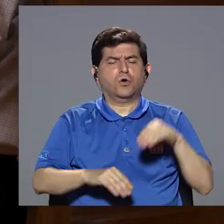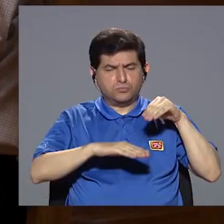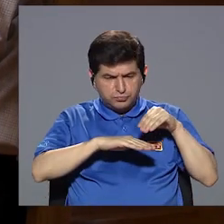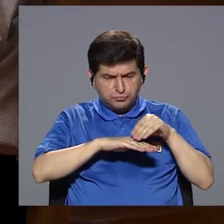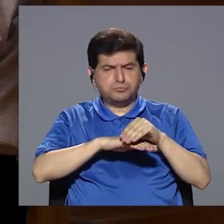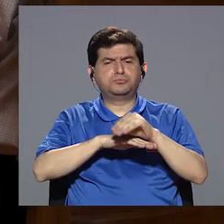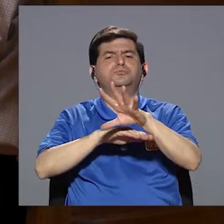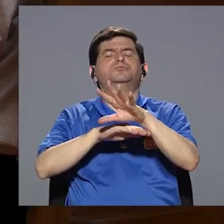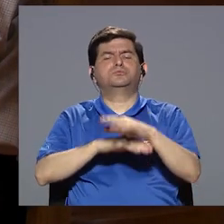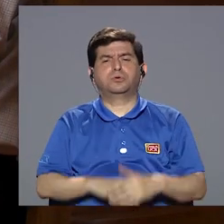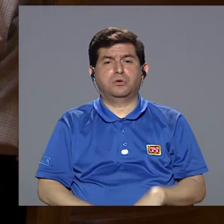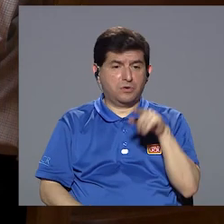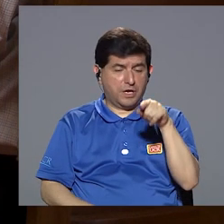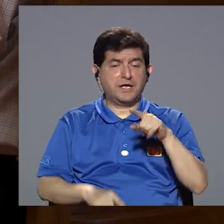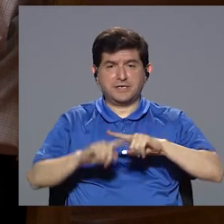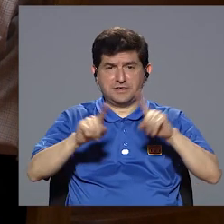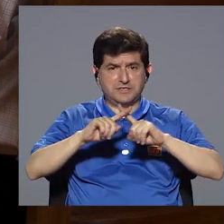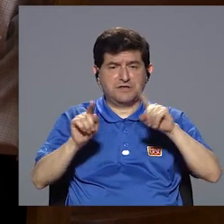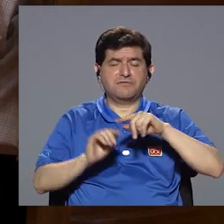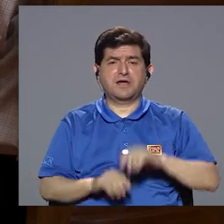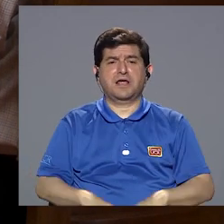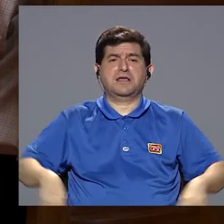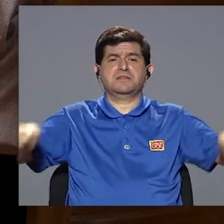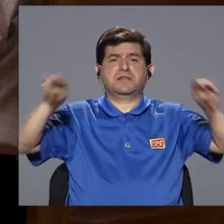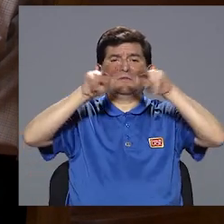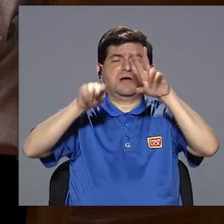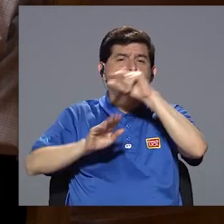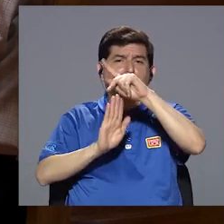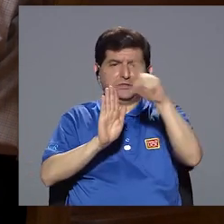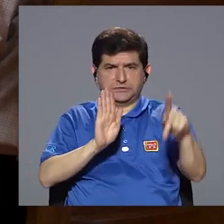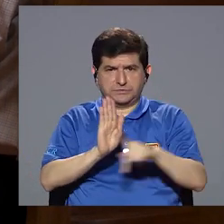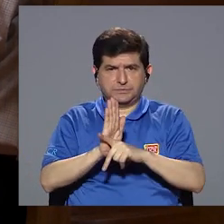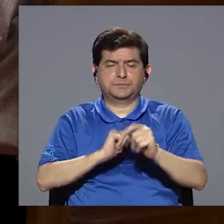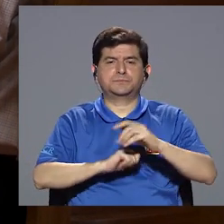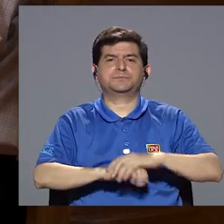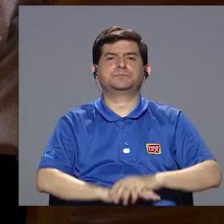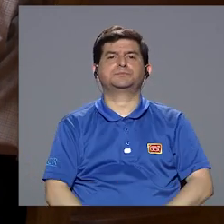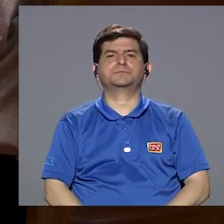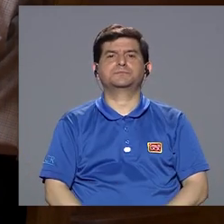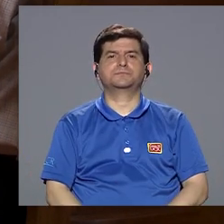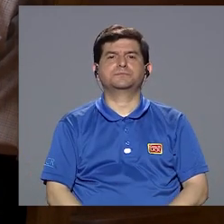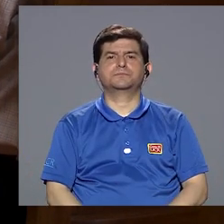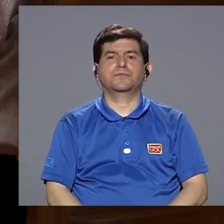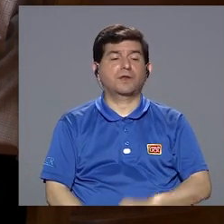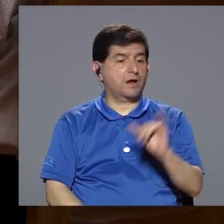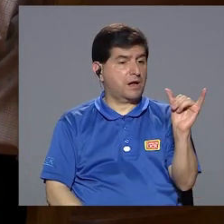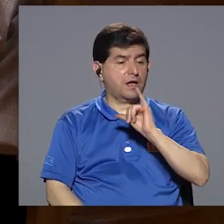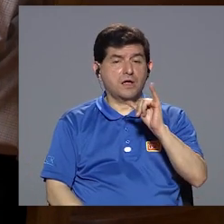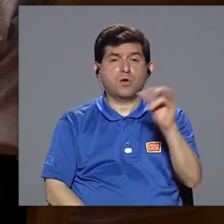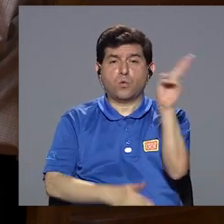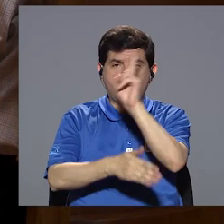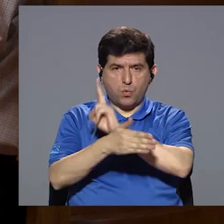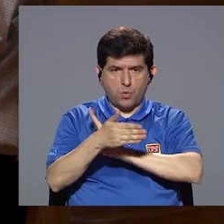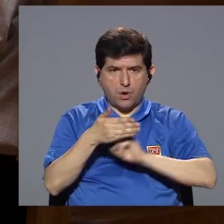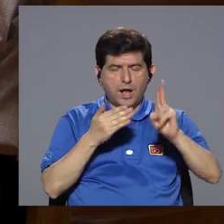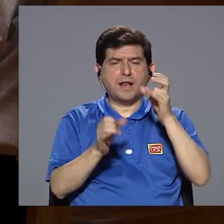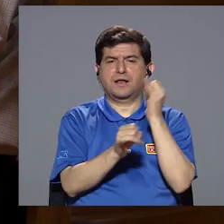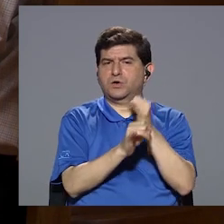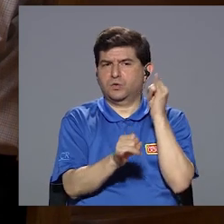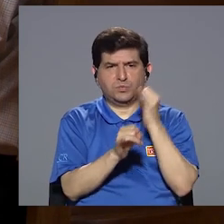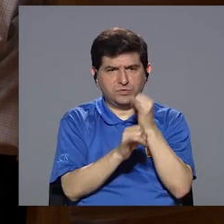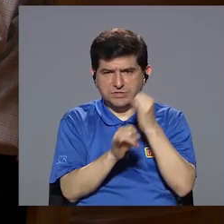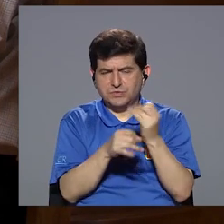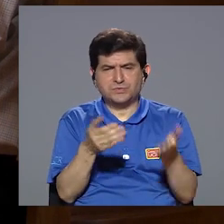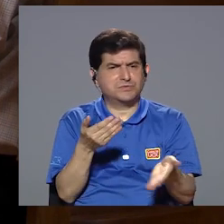inspirada por este tipo de este tipo de valores y de principios y así lo están la universidad como